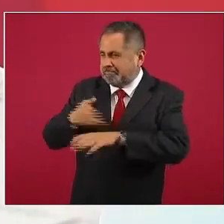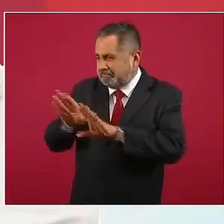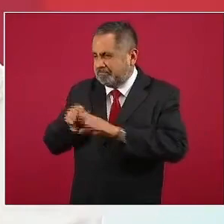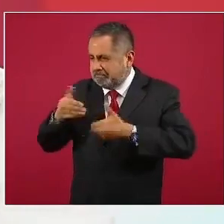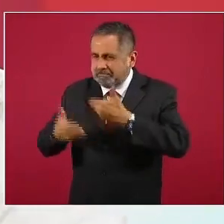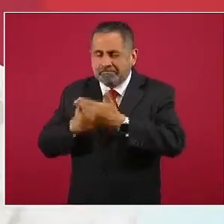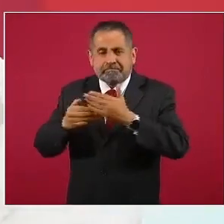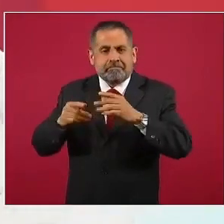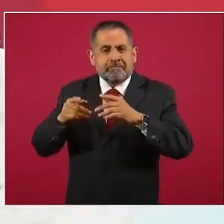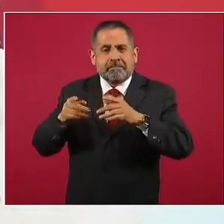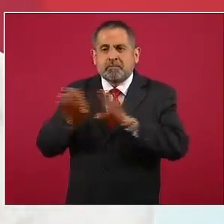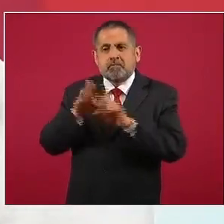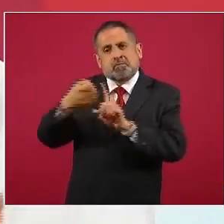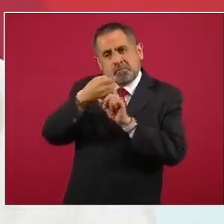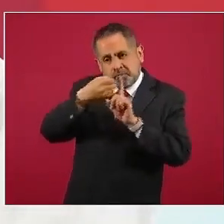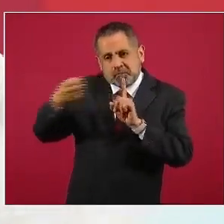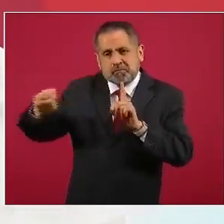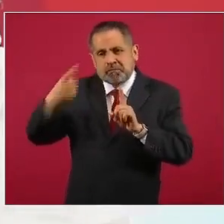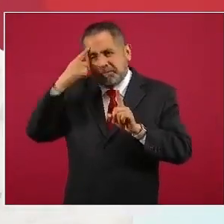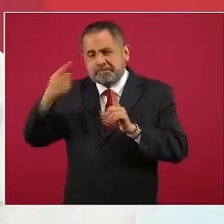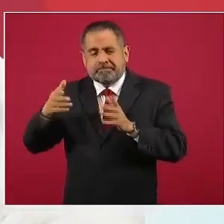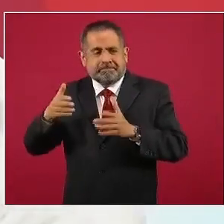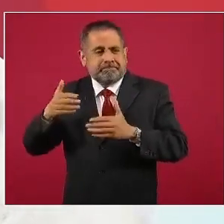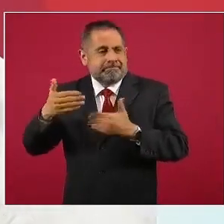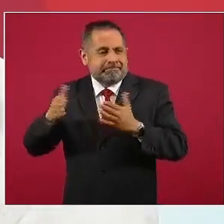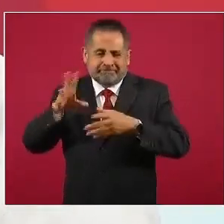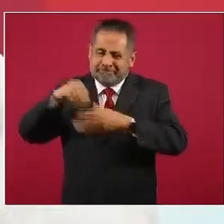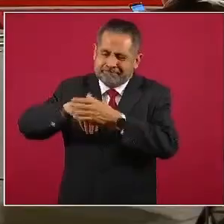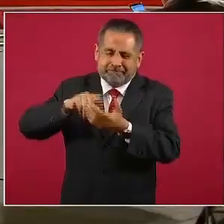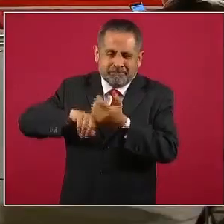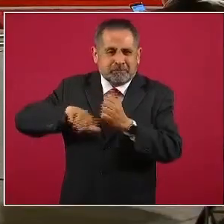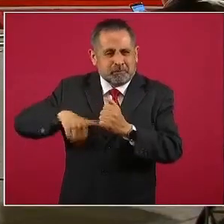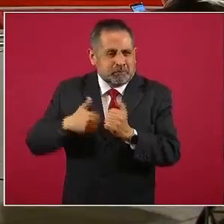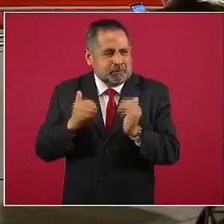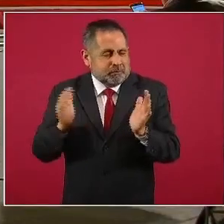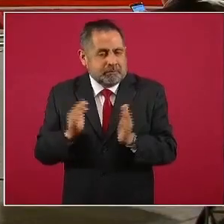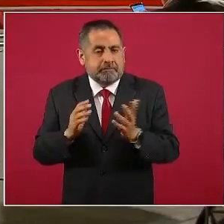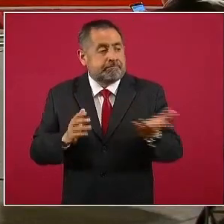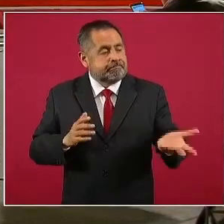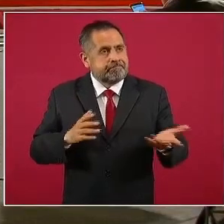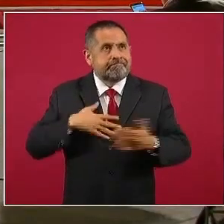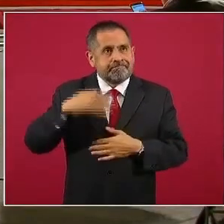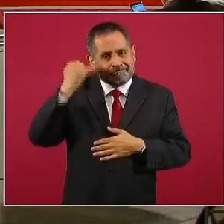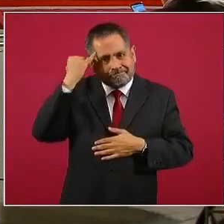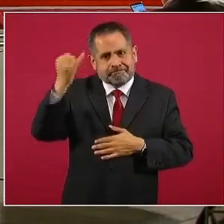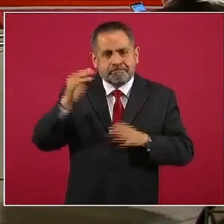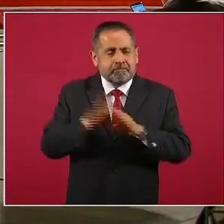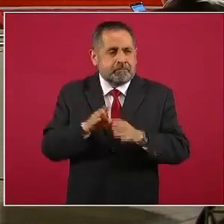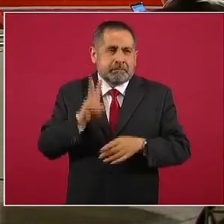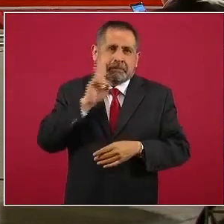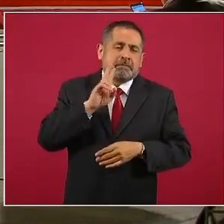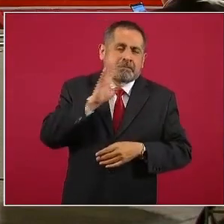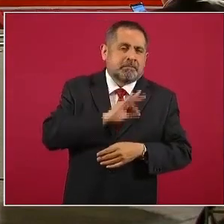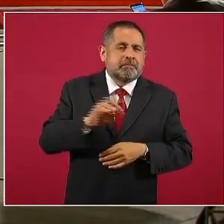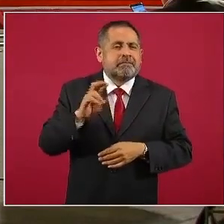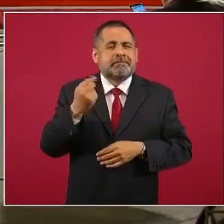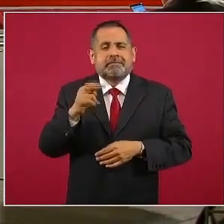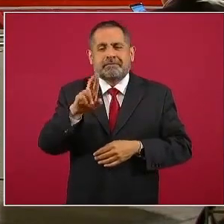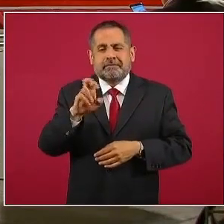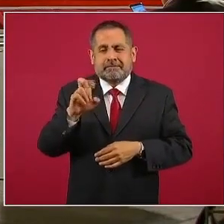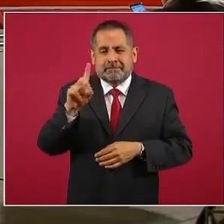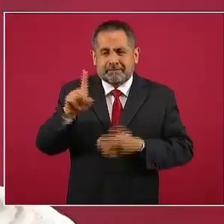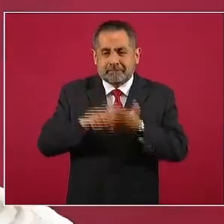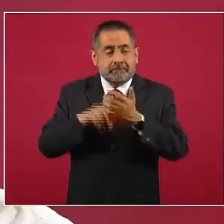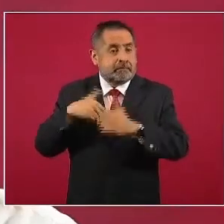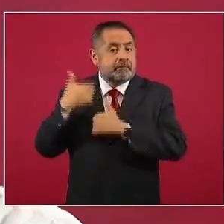establecer toda esa logística. En el mediano plazo se trata de tener una red de ultracongelación. Sí, sí podría ser, porque parte del futuro de